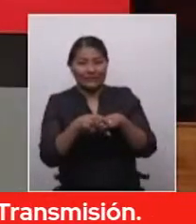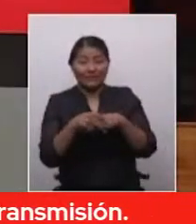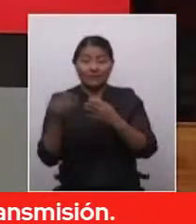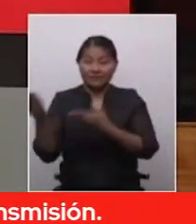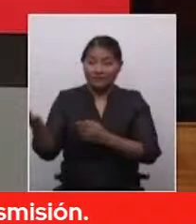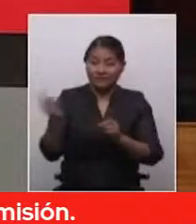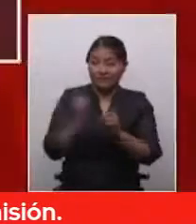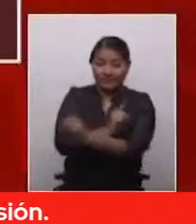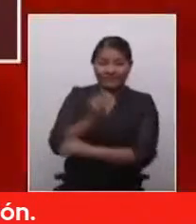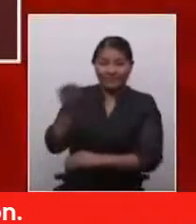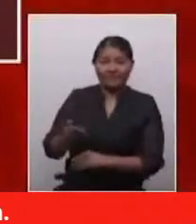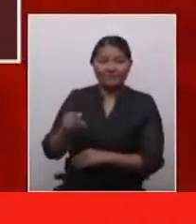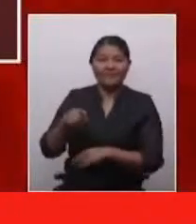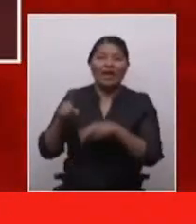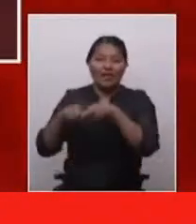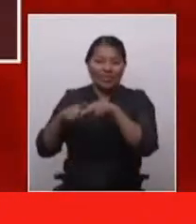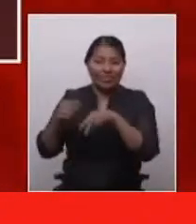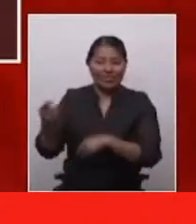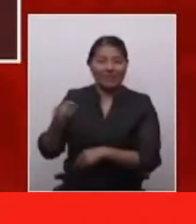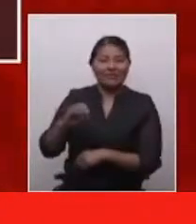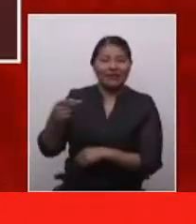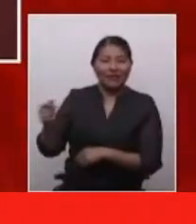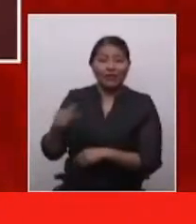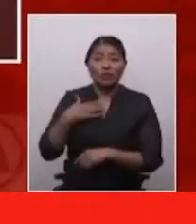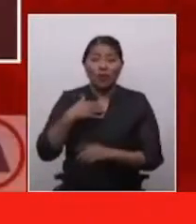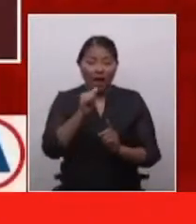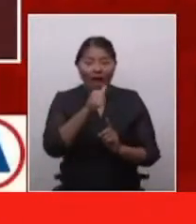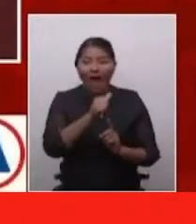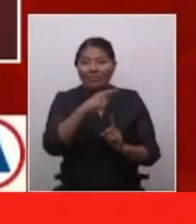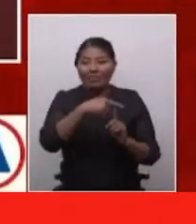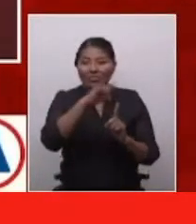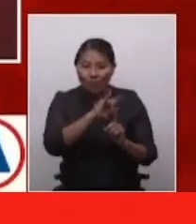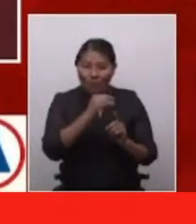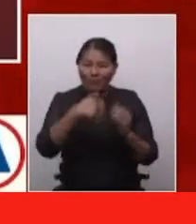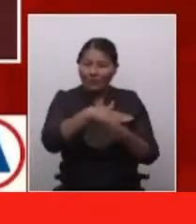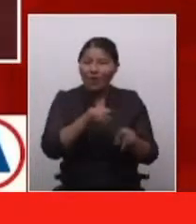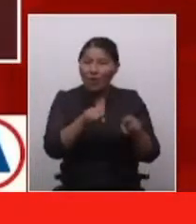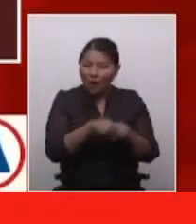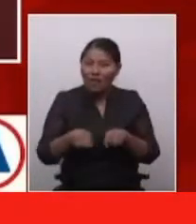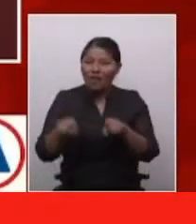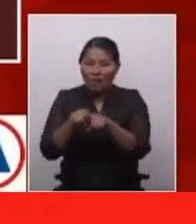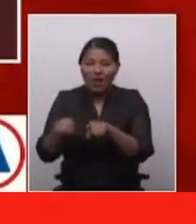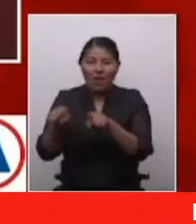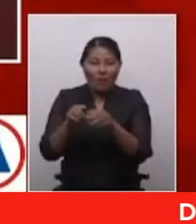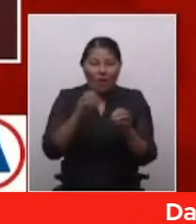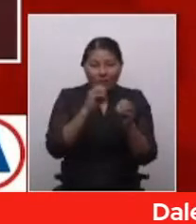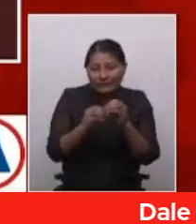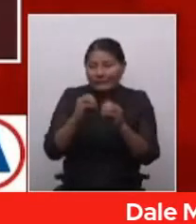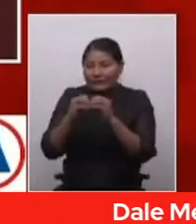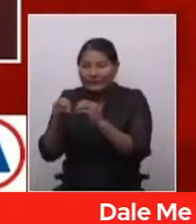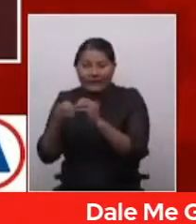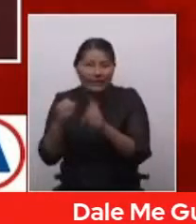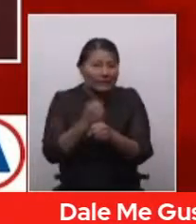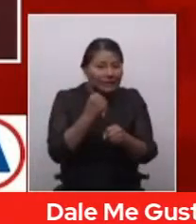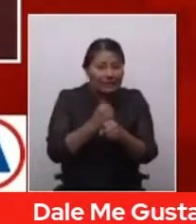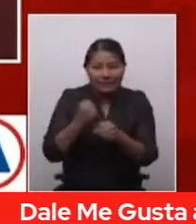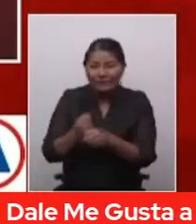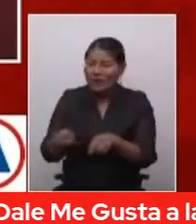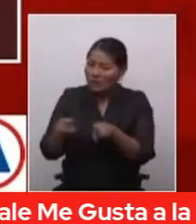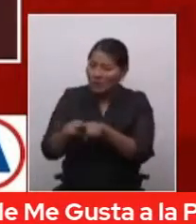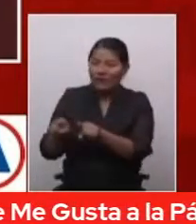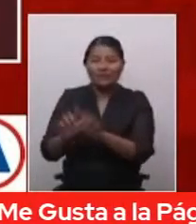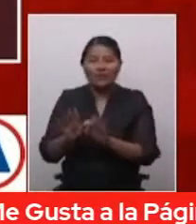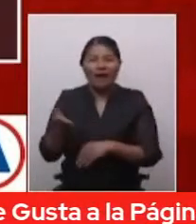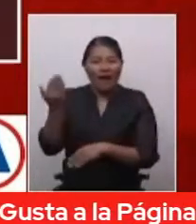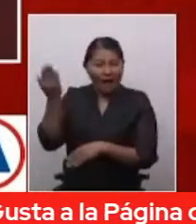Chejade. Nosotros no podemos permitir que la ATU siga haciendo las barbaridades que está haciendo. Lamentablemente, el alcalde Muñoz